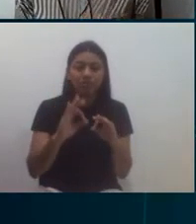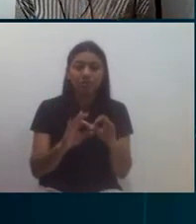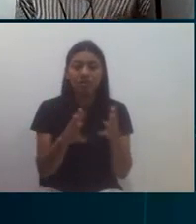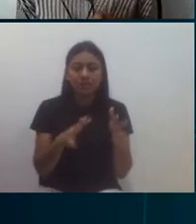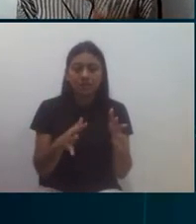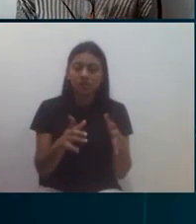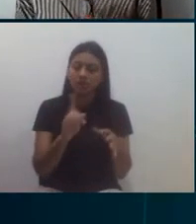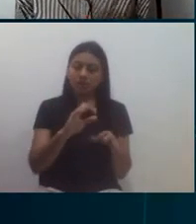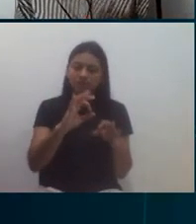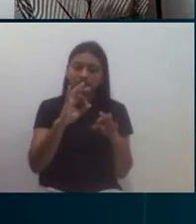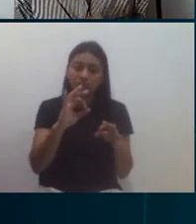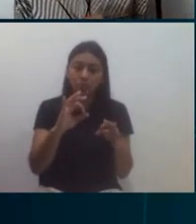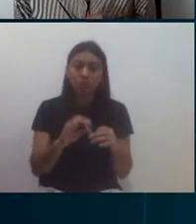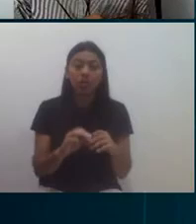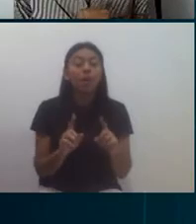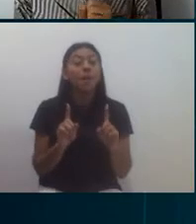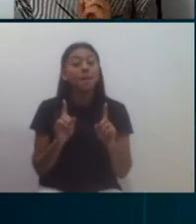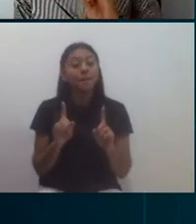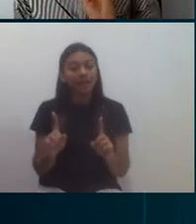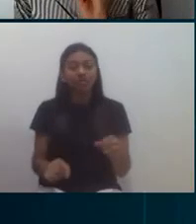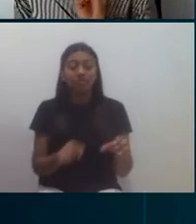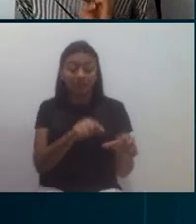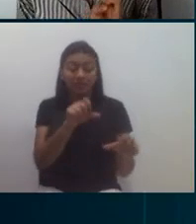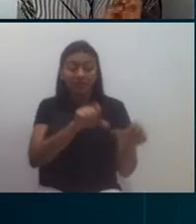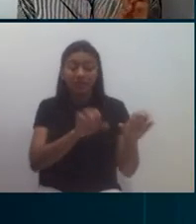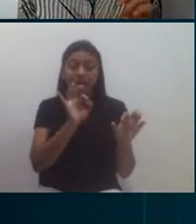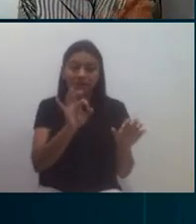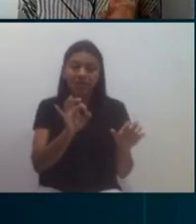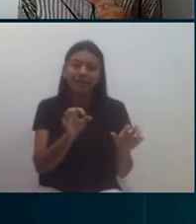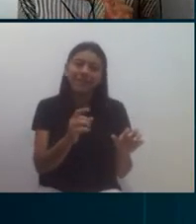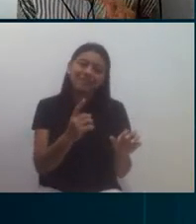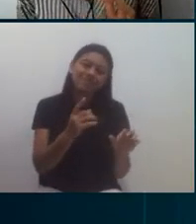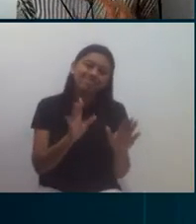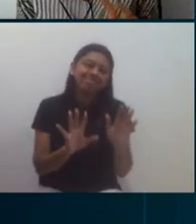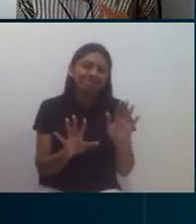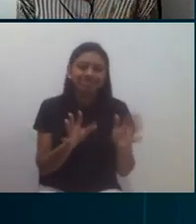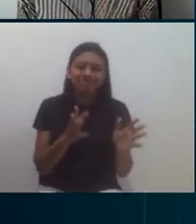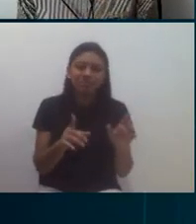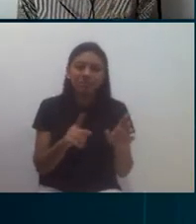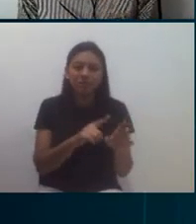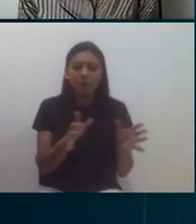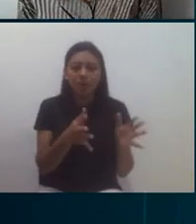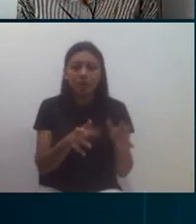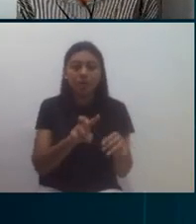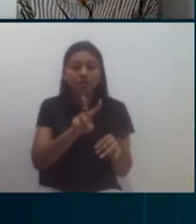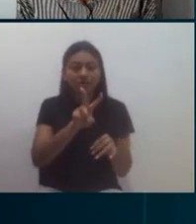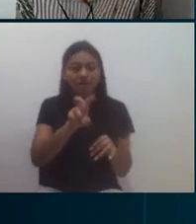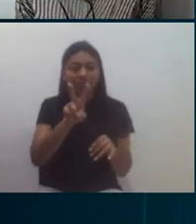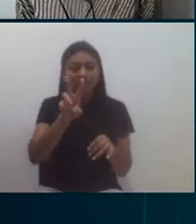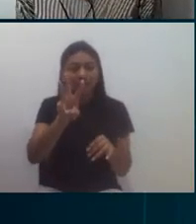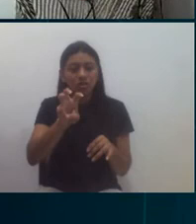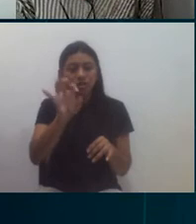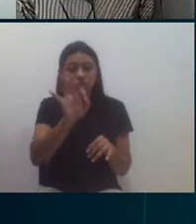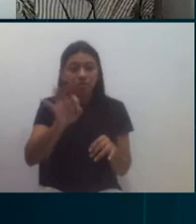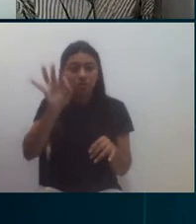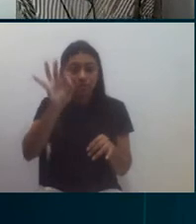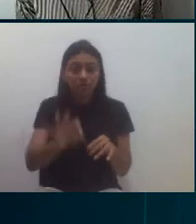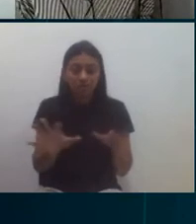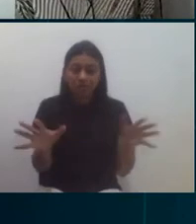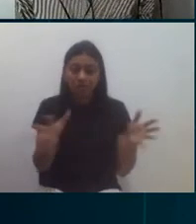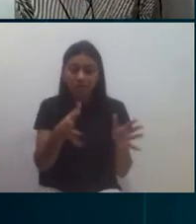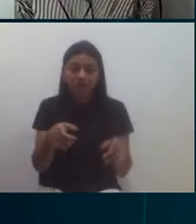en contra es que entre el 70 y el 80% del precio final del biodiesel se